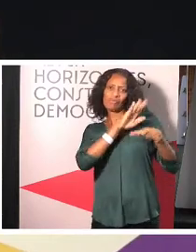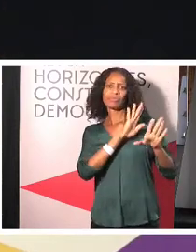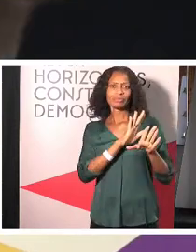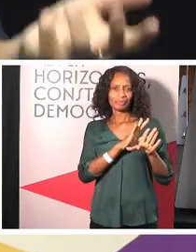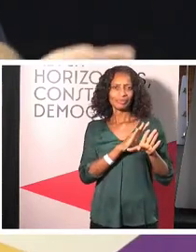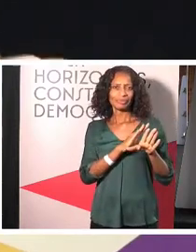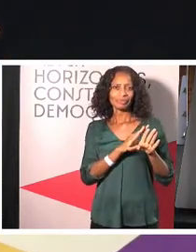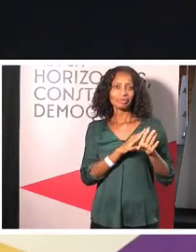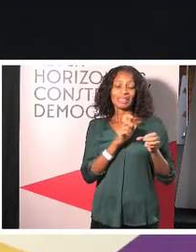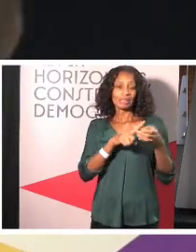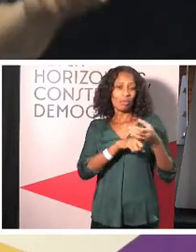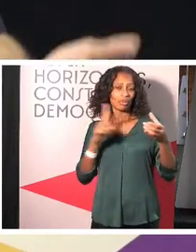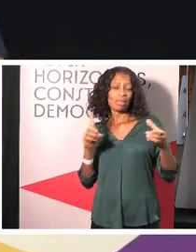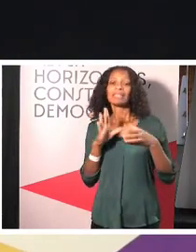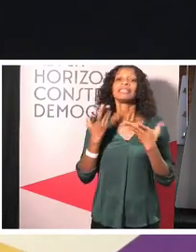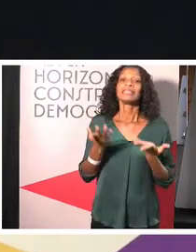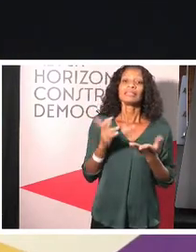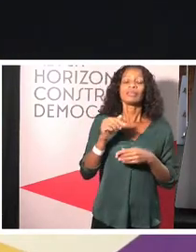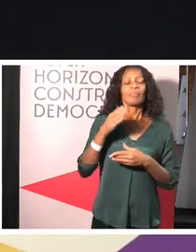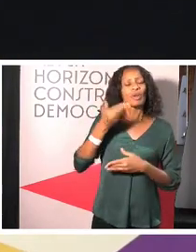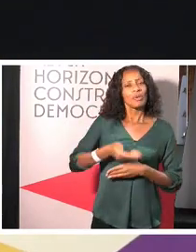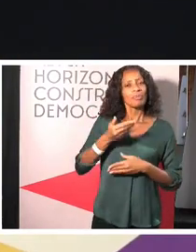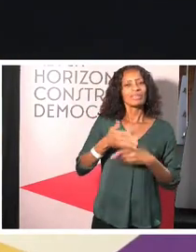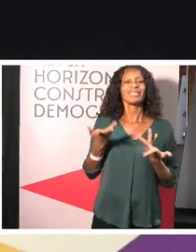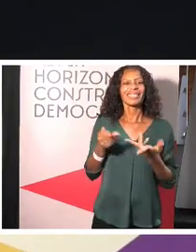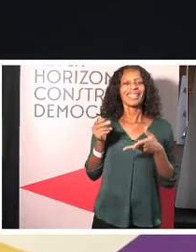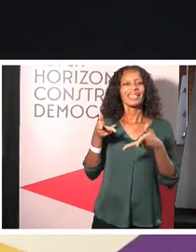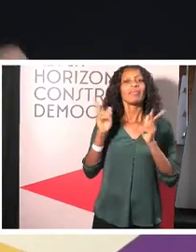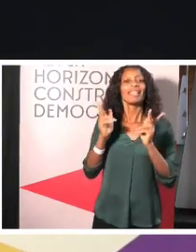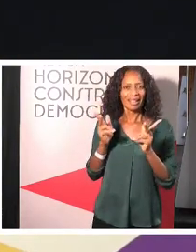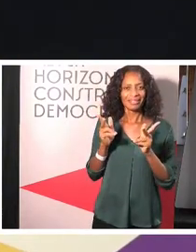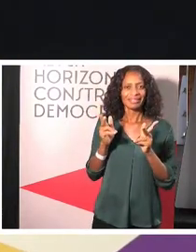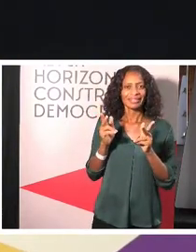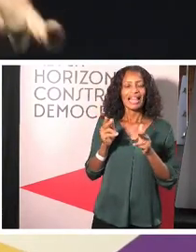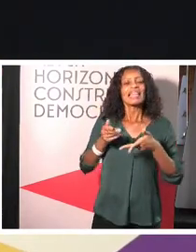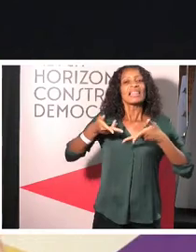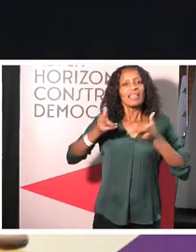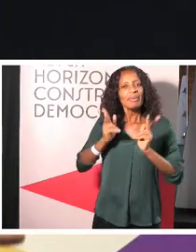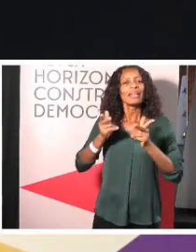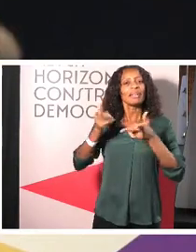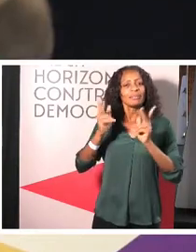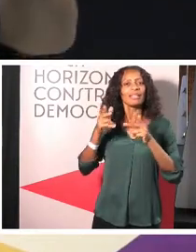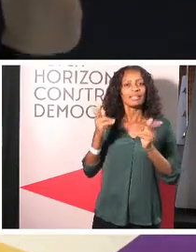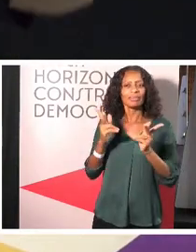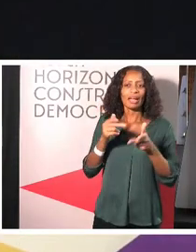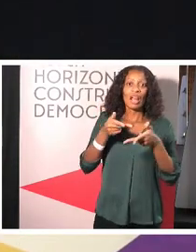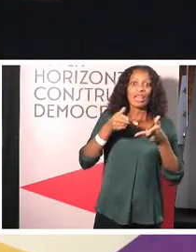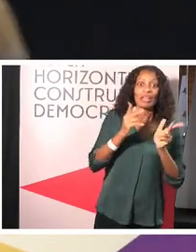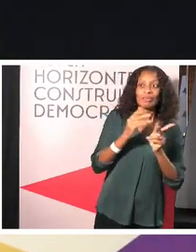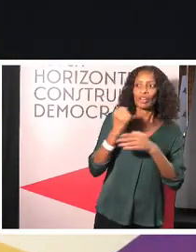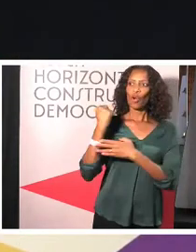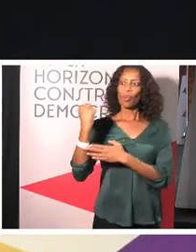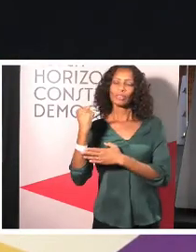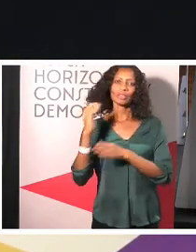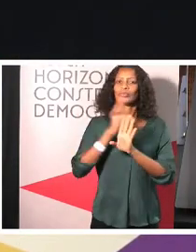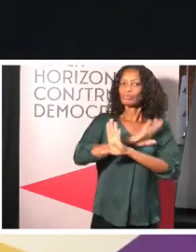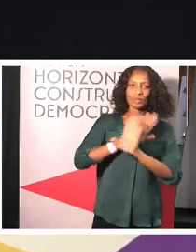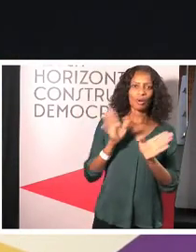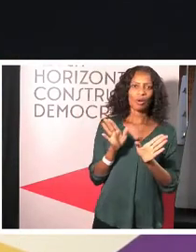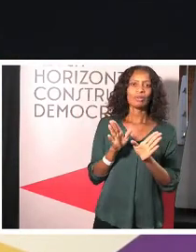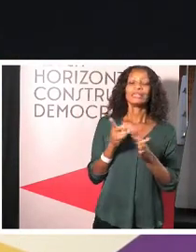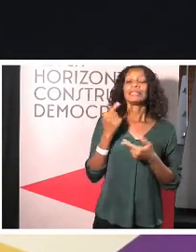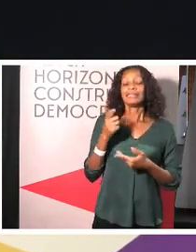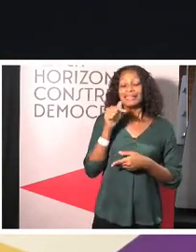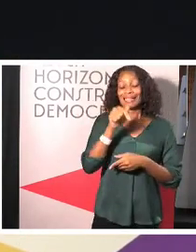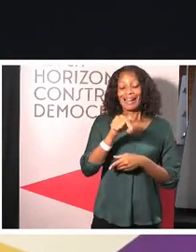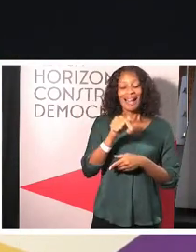importancia estaba en la libertad. ¿O por qué os creéis que Ayuso decía libertad, libertad en las elecciones? ¿Por qué ponía libertad o comunismo? Y la gente, no, yo comunismo. No, vamos a ver. O sea,